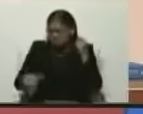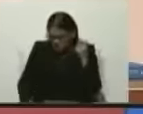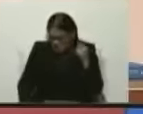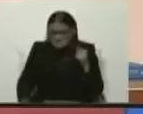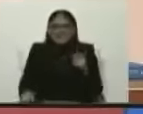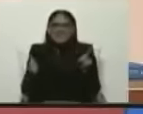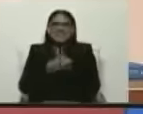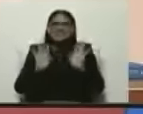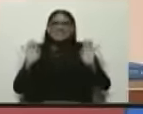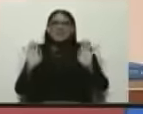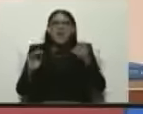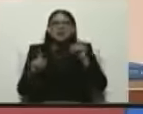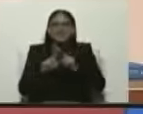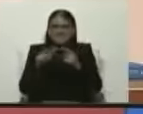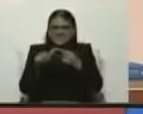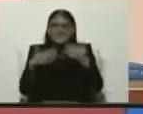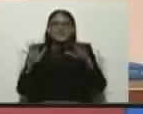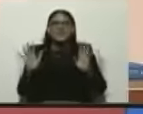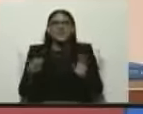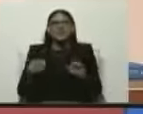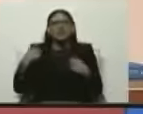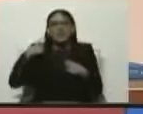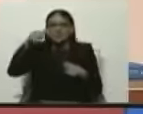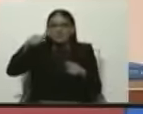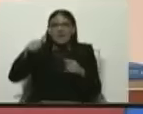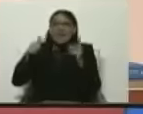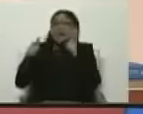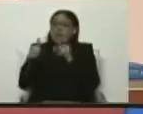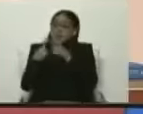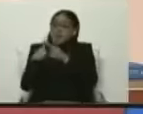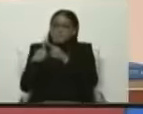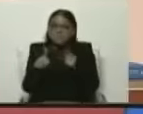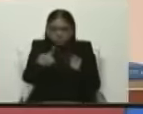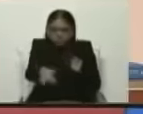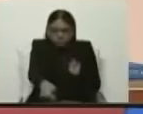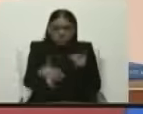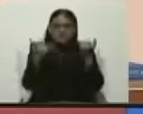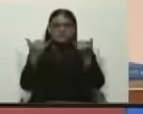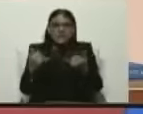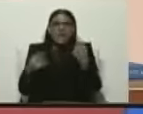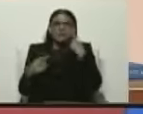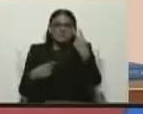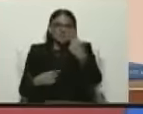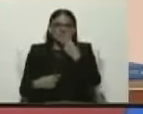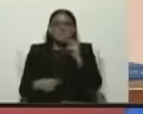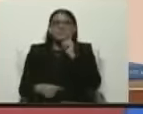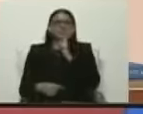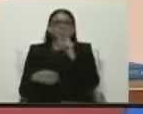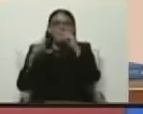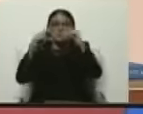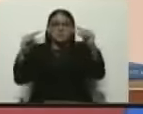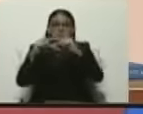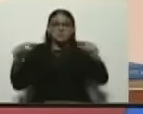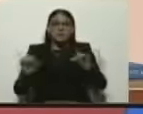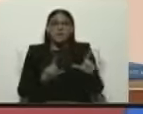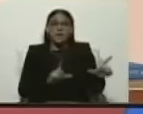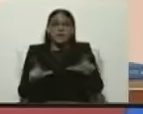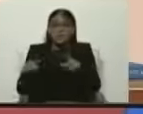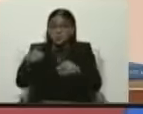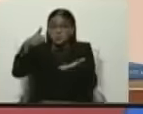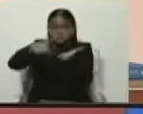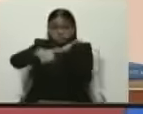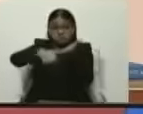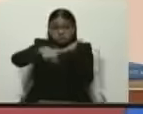llama? Porque yo hago así, ¿no? Y paso limpio para que se marque rapidito, taca, taca. Y cuando usted pasa el dedo